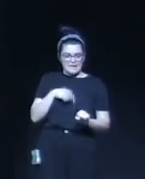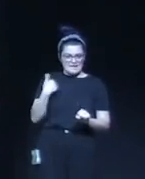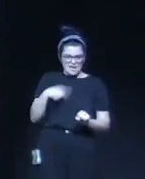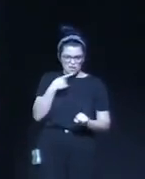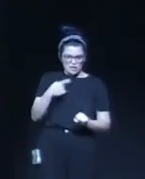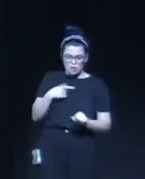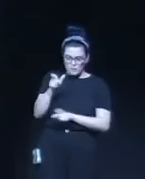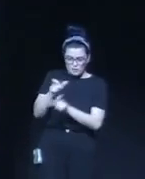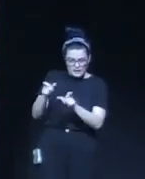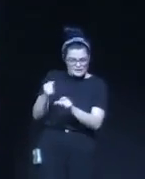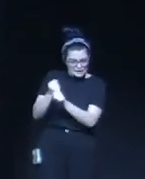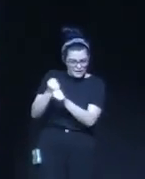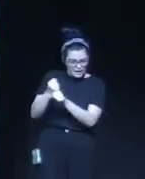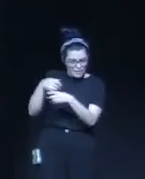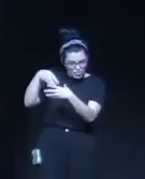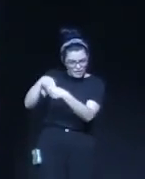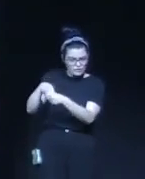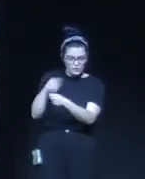¿no?